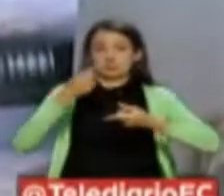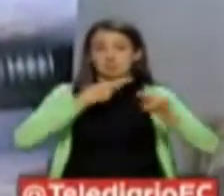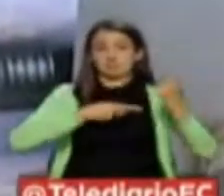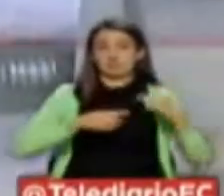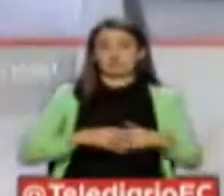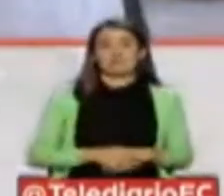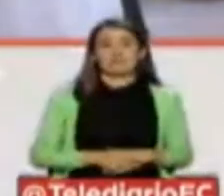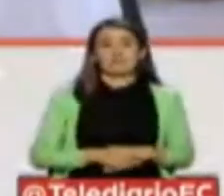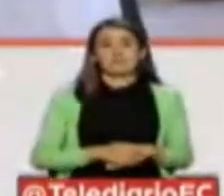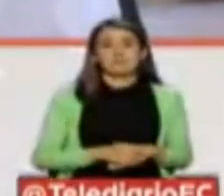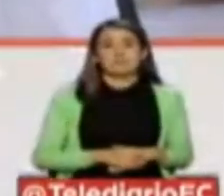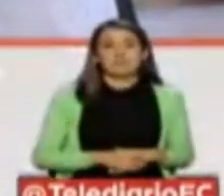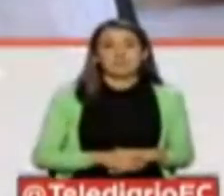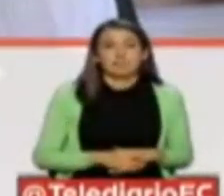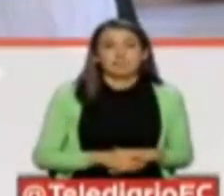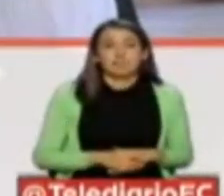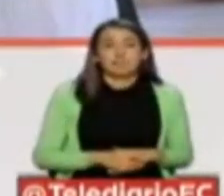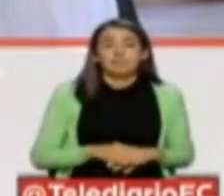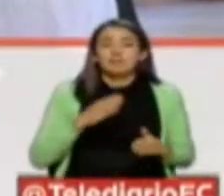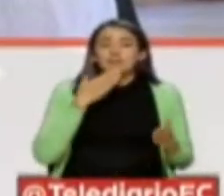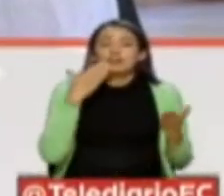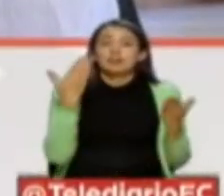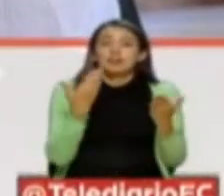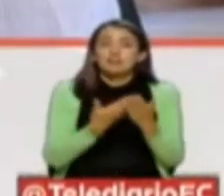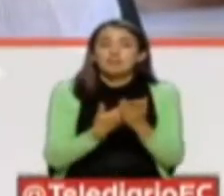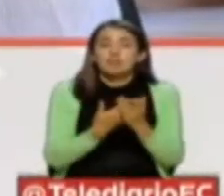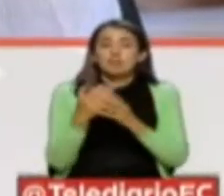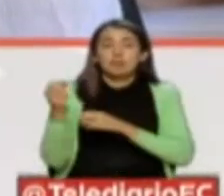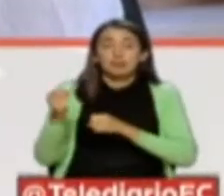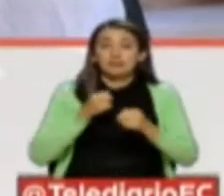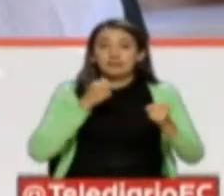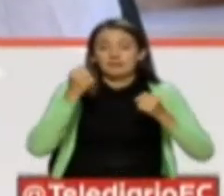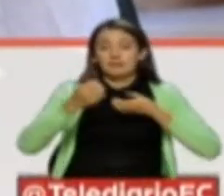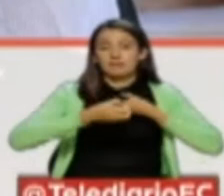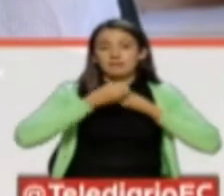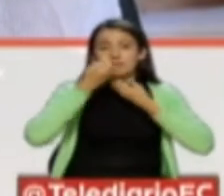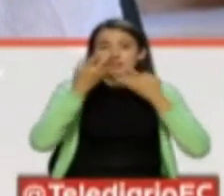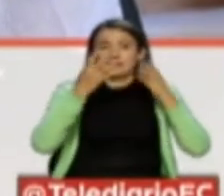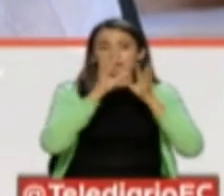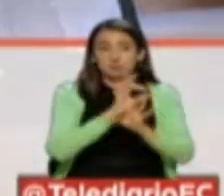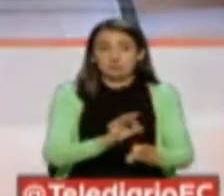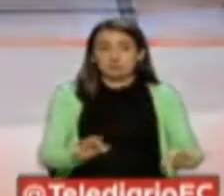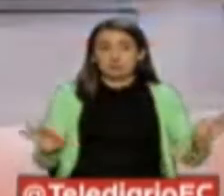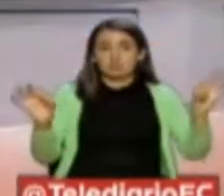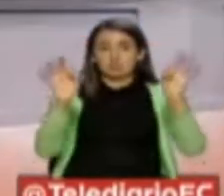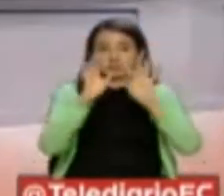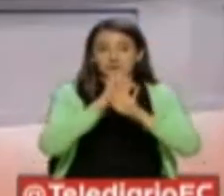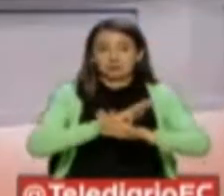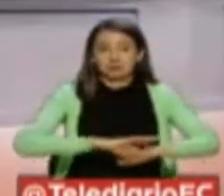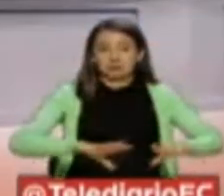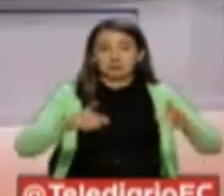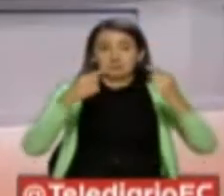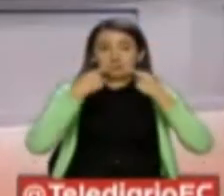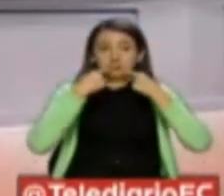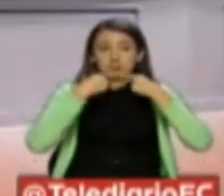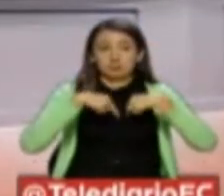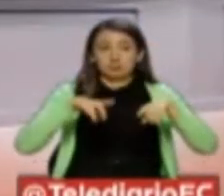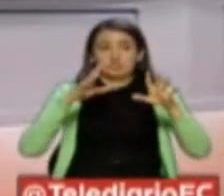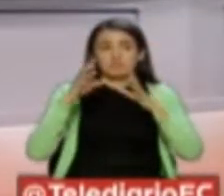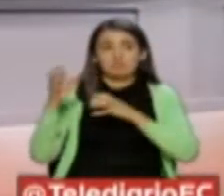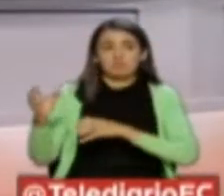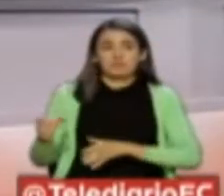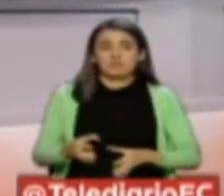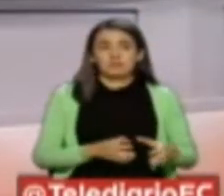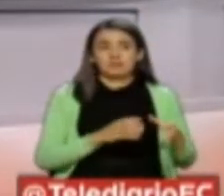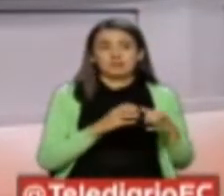salida. Bueno, muchísimas gracias a Fernanda por esta importante difusión, ¿no?, del trabajo de aquellos